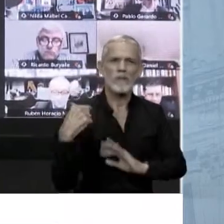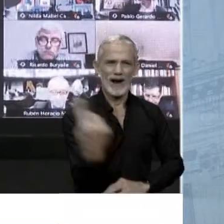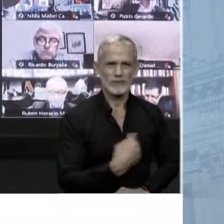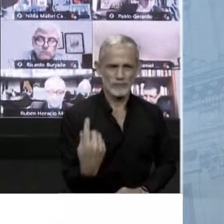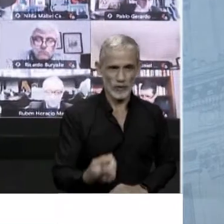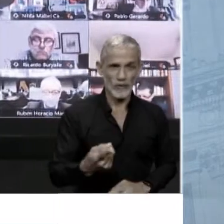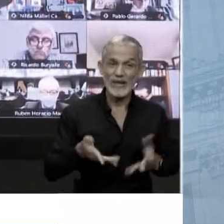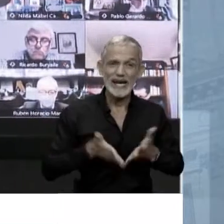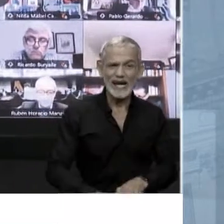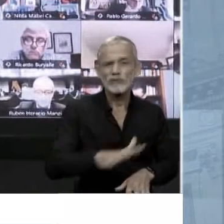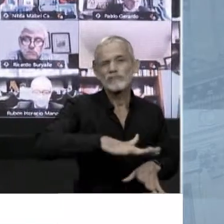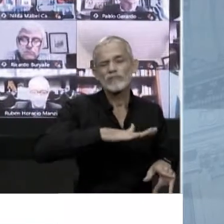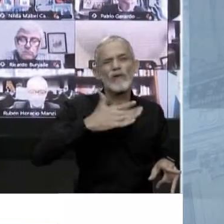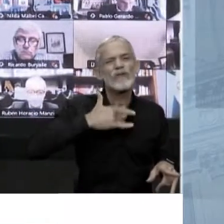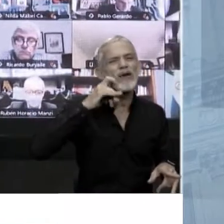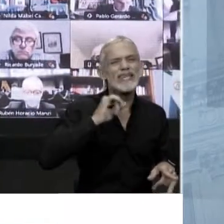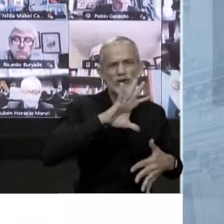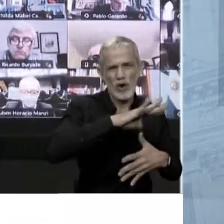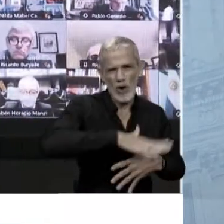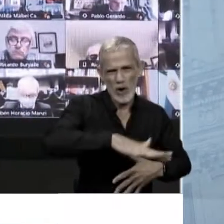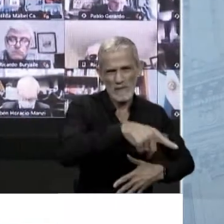argentino nacido en Fiorito, en Lomas,